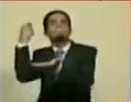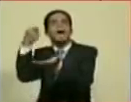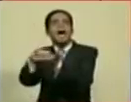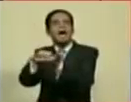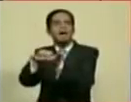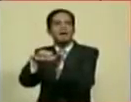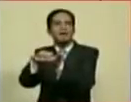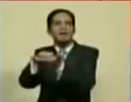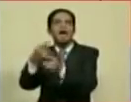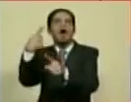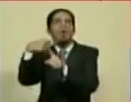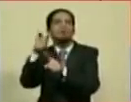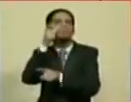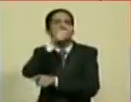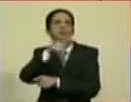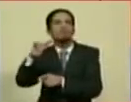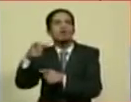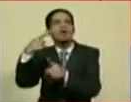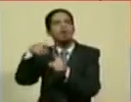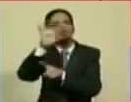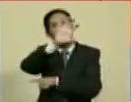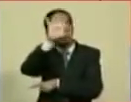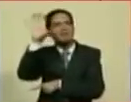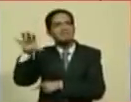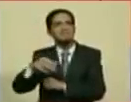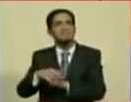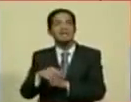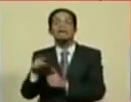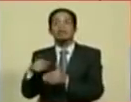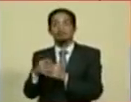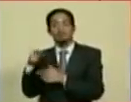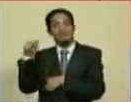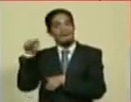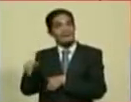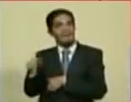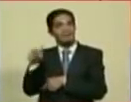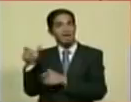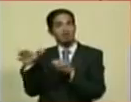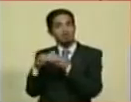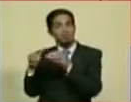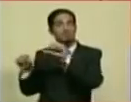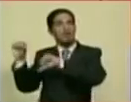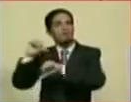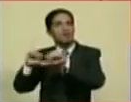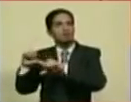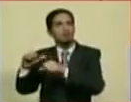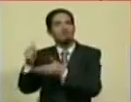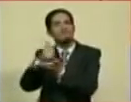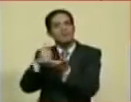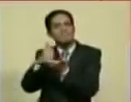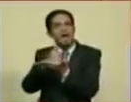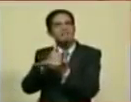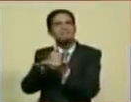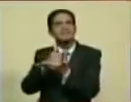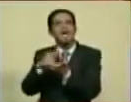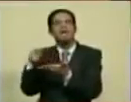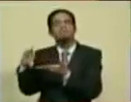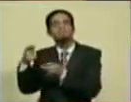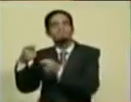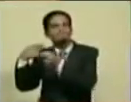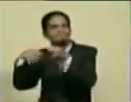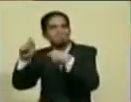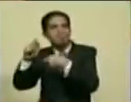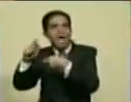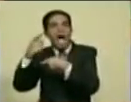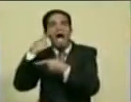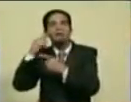algún proveedor internacional, desde esa cuenta donde se emite esa transacción,